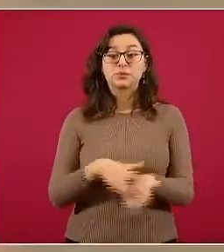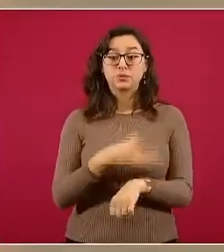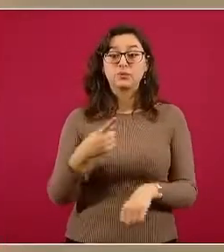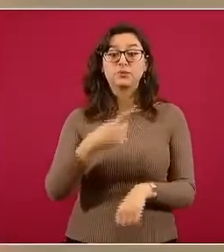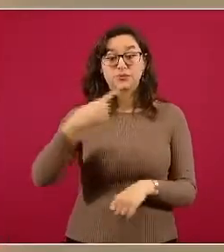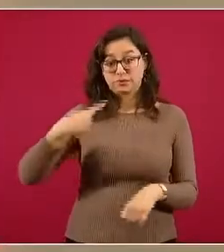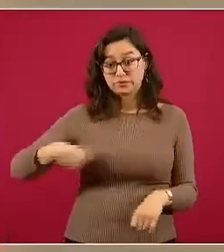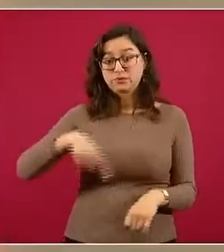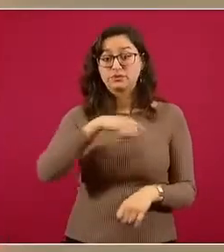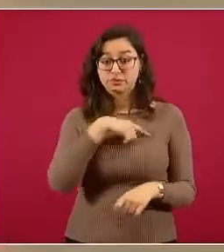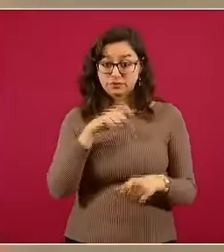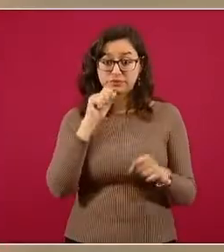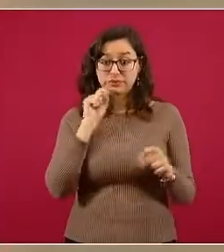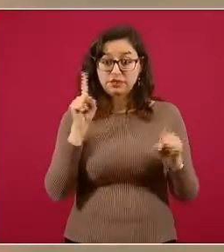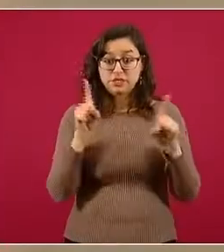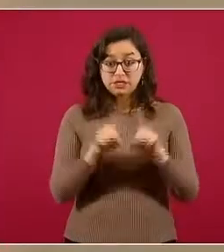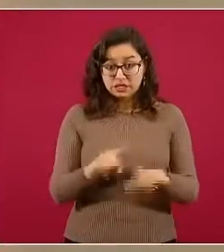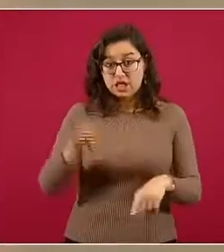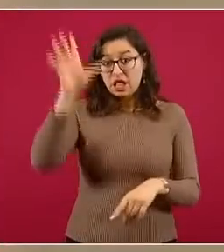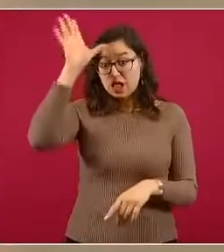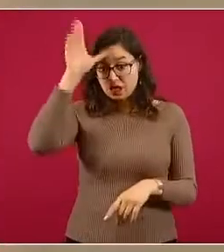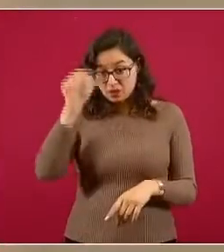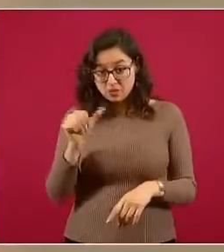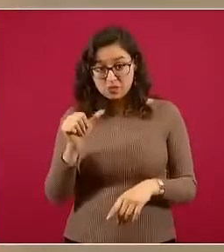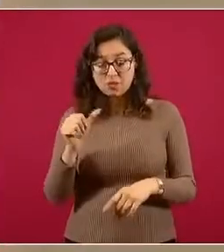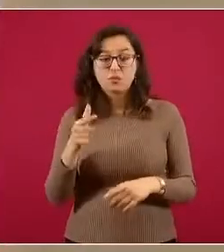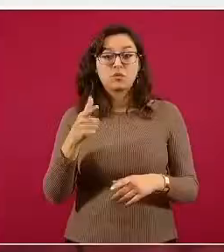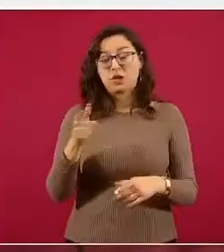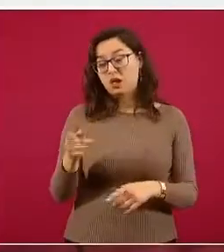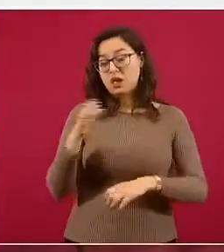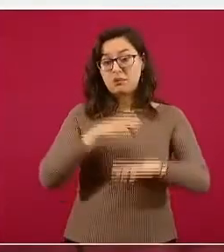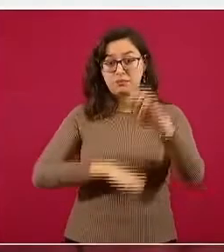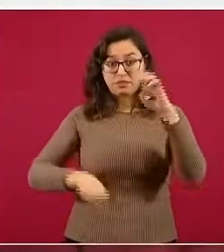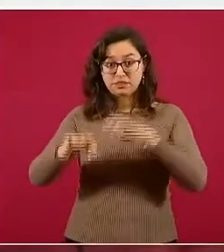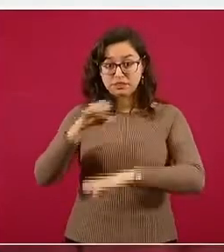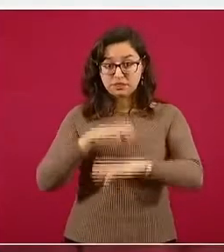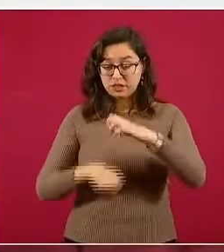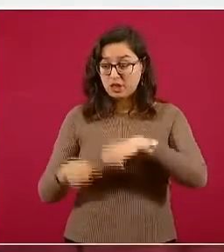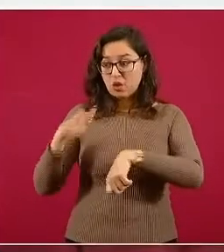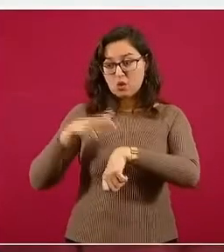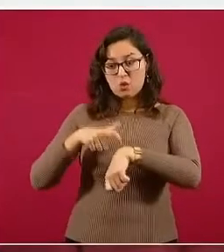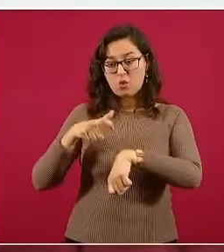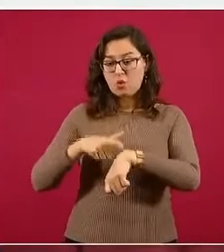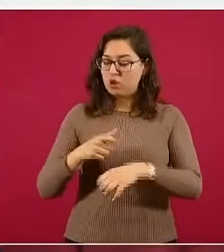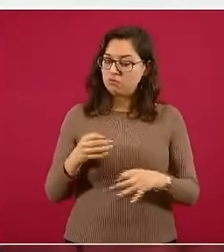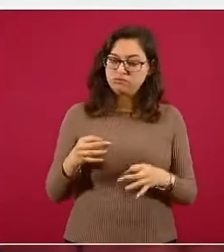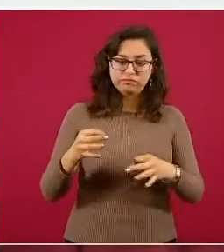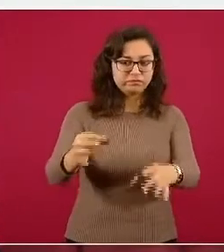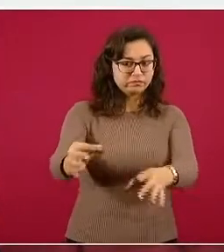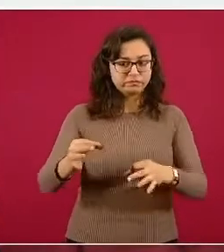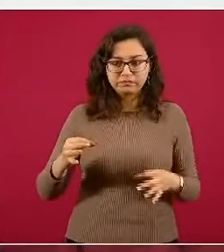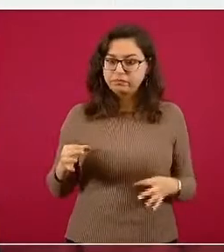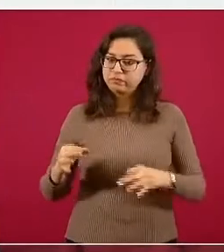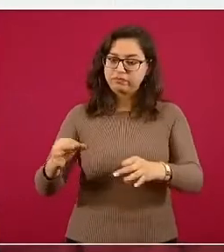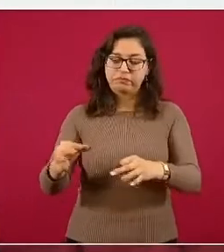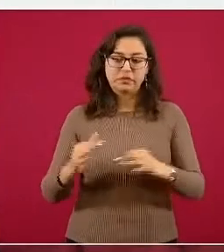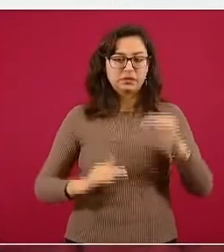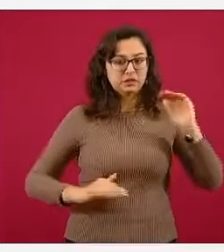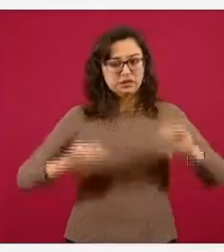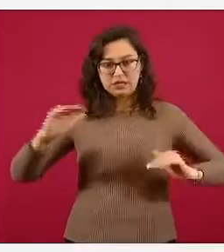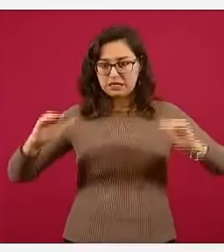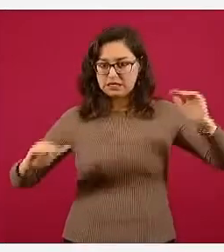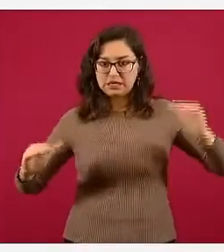gobierno de la Ciudad de México acordó con varias cámaras industriales y varias cámaras de comercio recorrer ciertos horarios. ¿Por qué quisimos recorrer